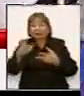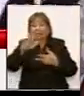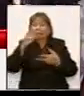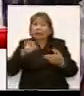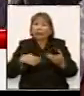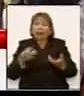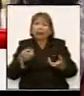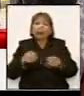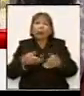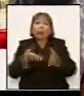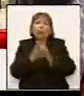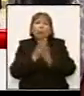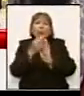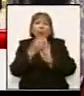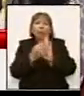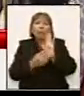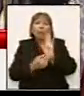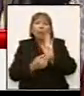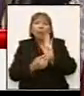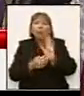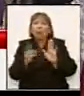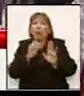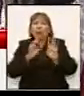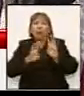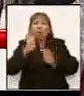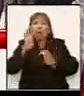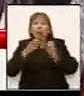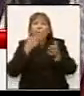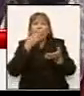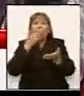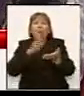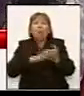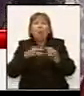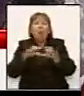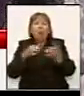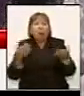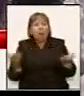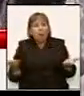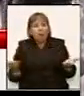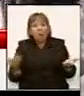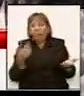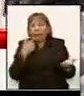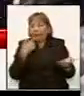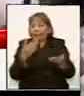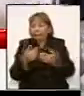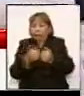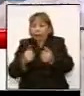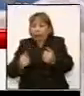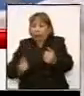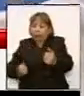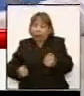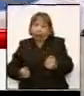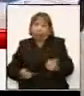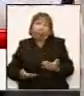Pero cuando pides proyectos, los proyectos no están evaluados, están mal hechos. Entonces eso ha retrasado mucho mi